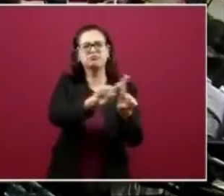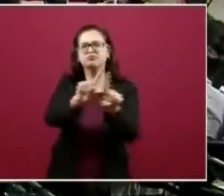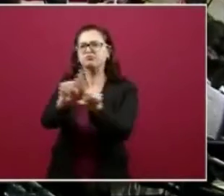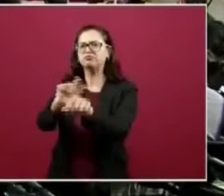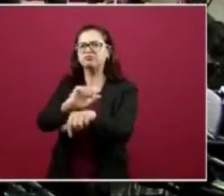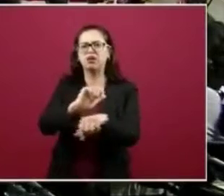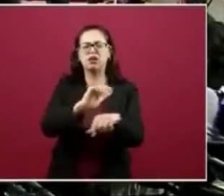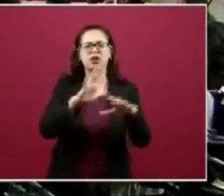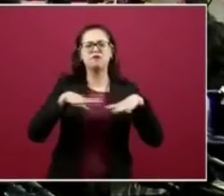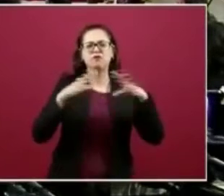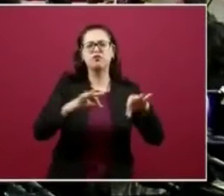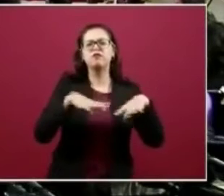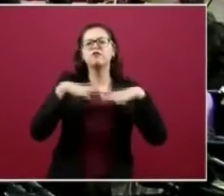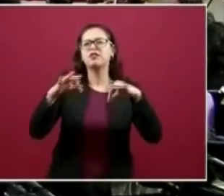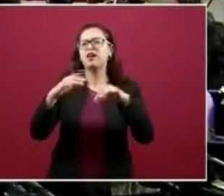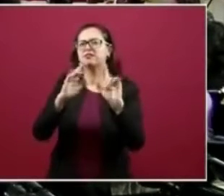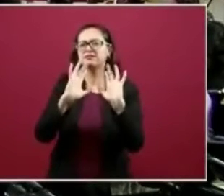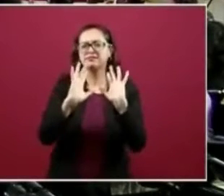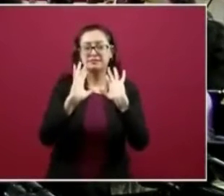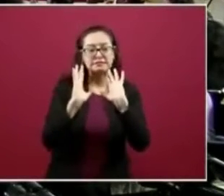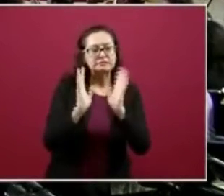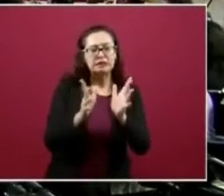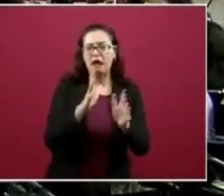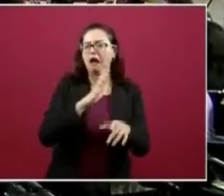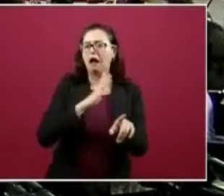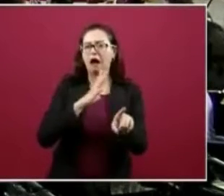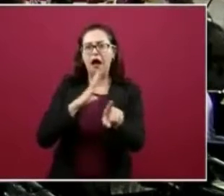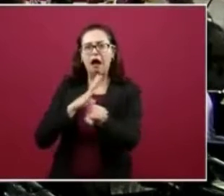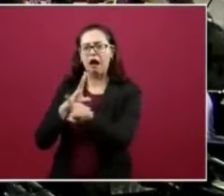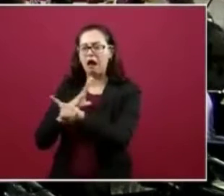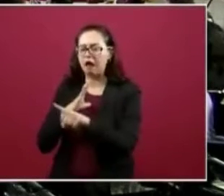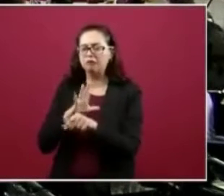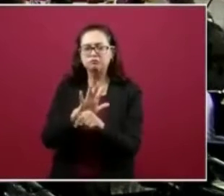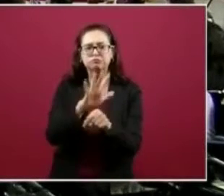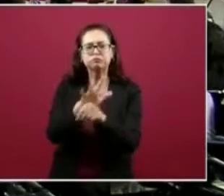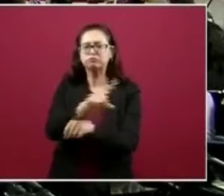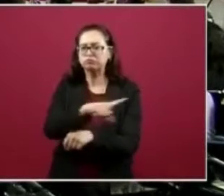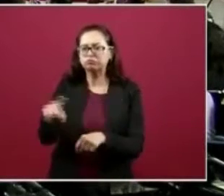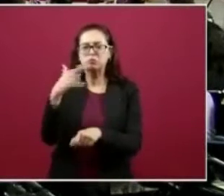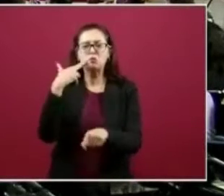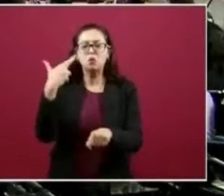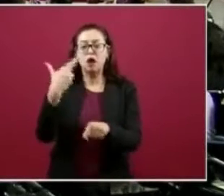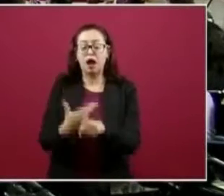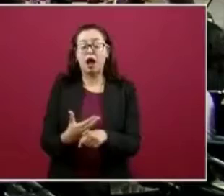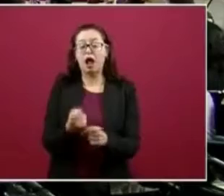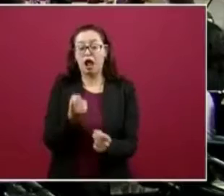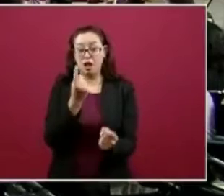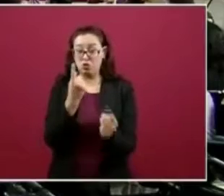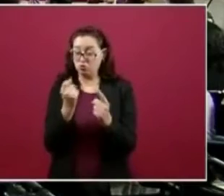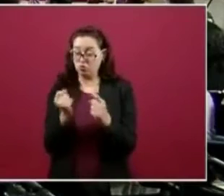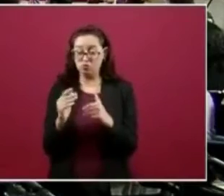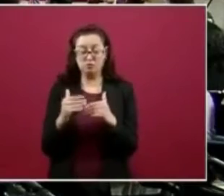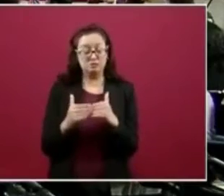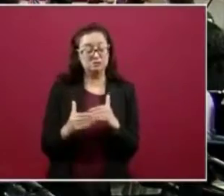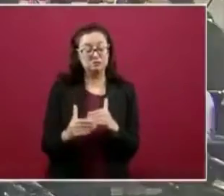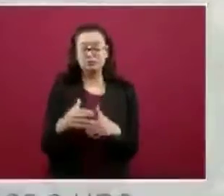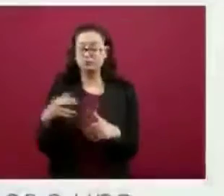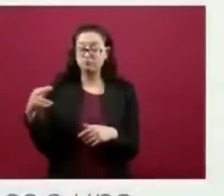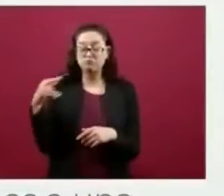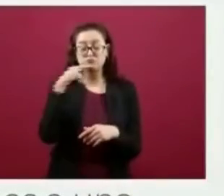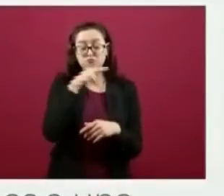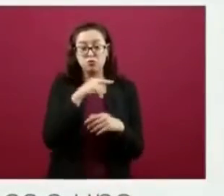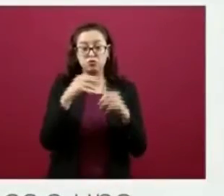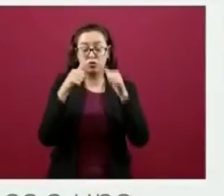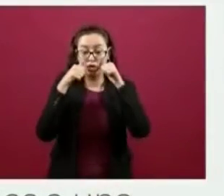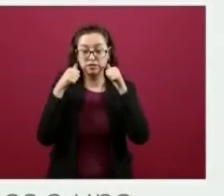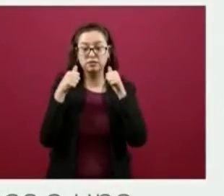Algunas de las acciones comenzarán a llevarse a cabo de forma inmediata y otra, dado su complejidad, se realizarán